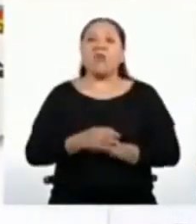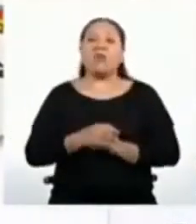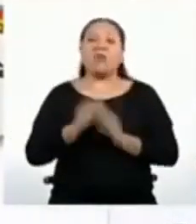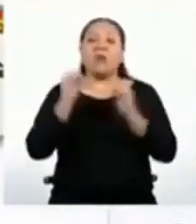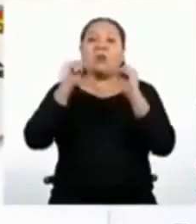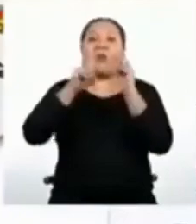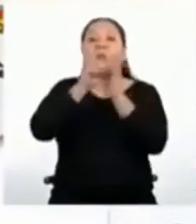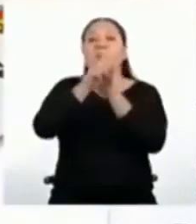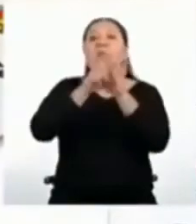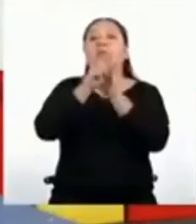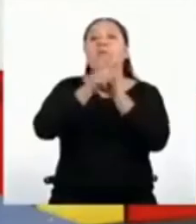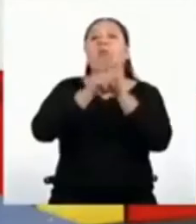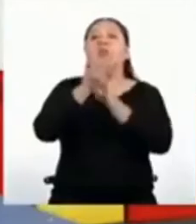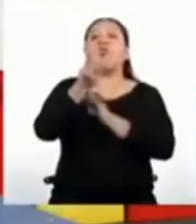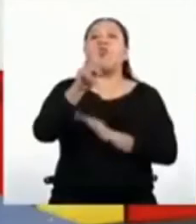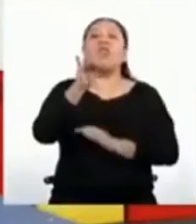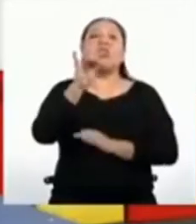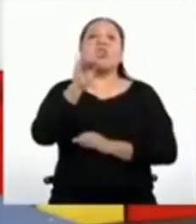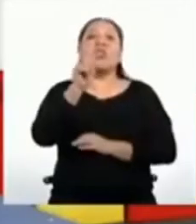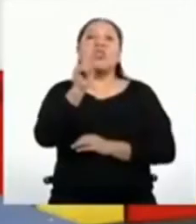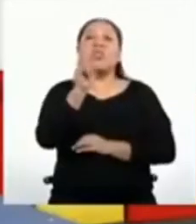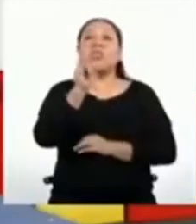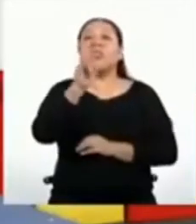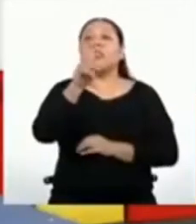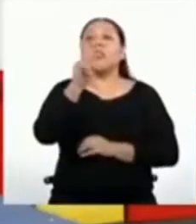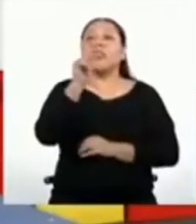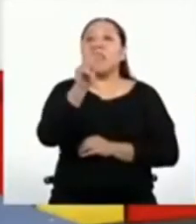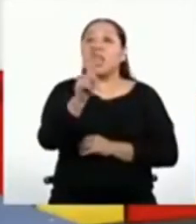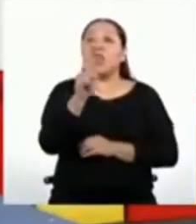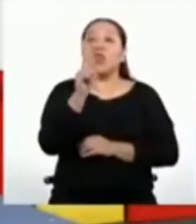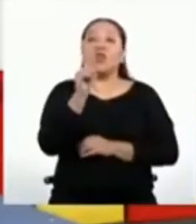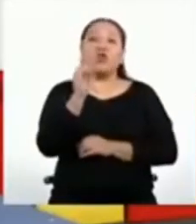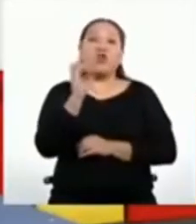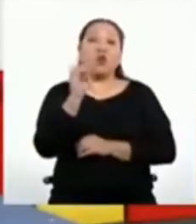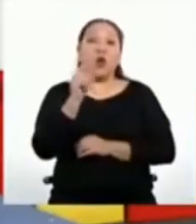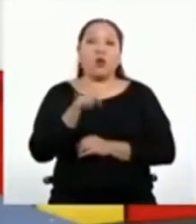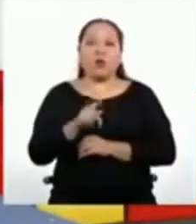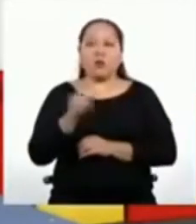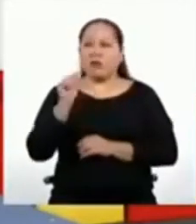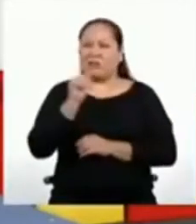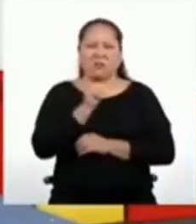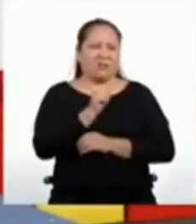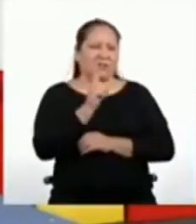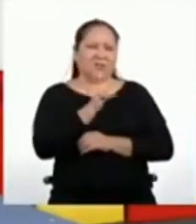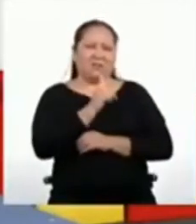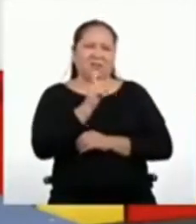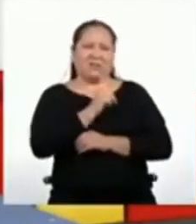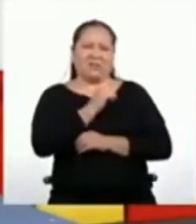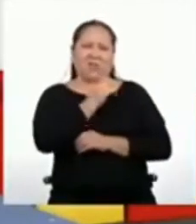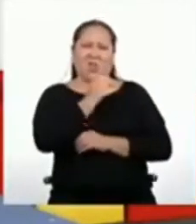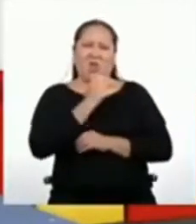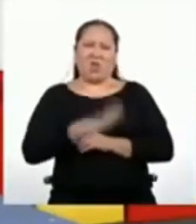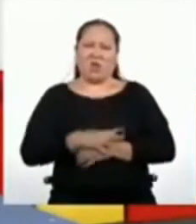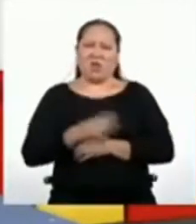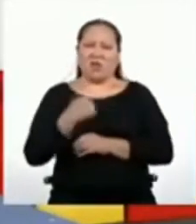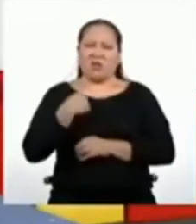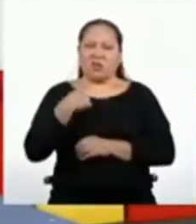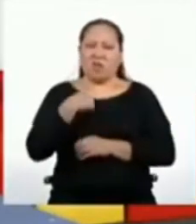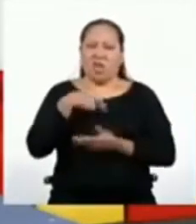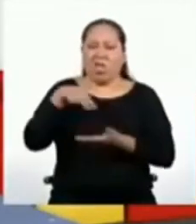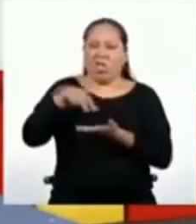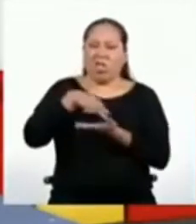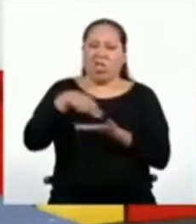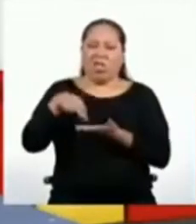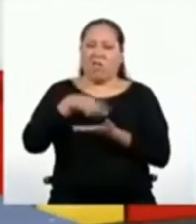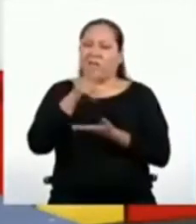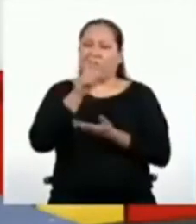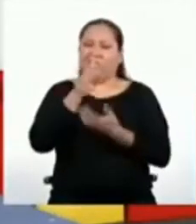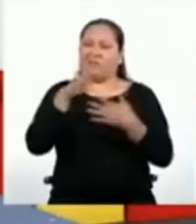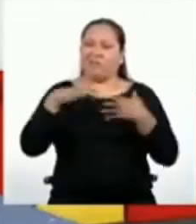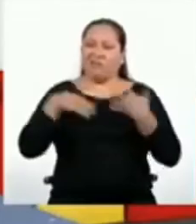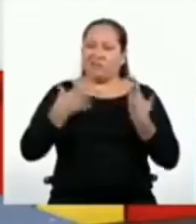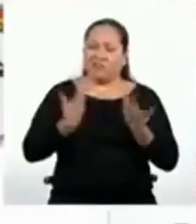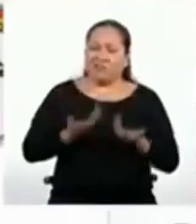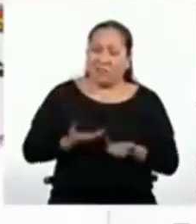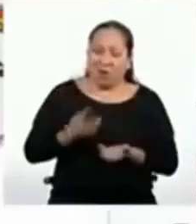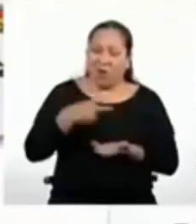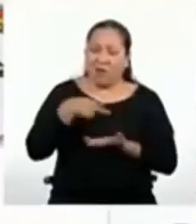esas cosas? ¡Ah, no! ¡Eso nunca! Además, tengo dos pies izquierdos. Jamás